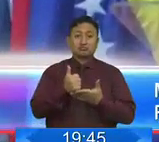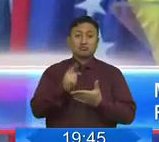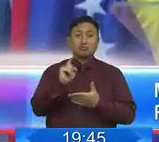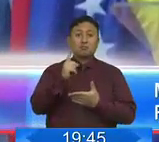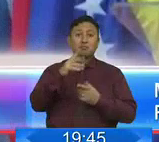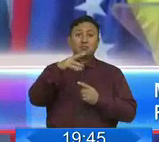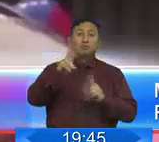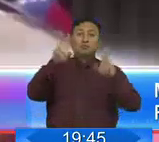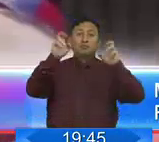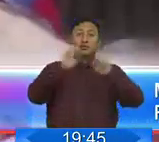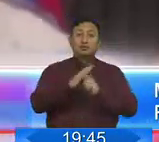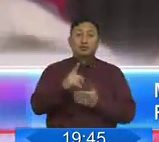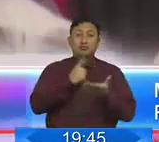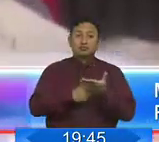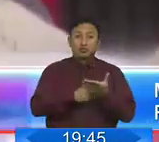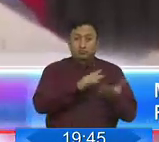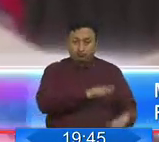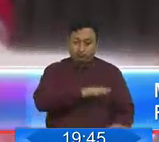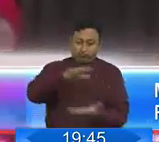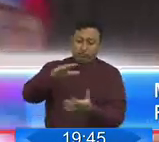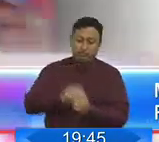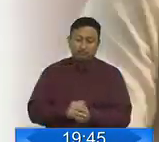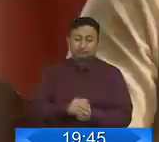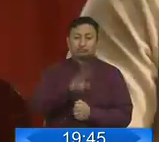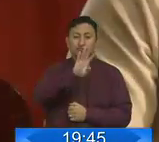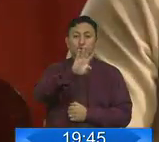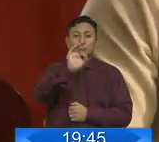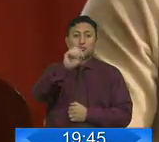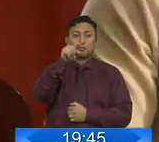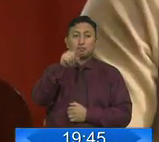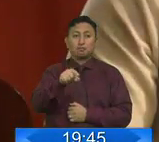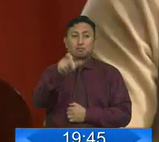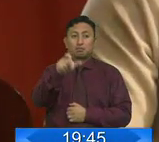tema de debate. Además, 40.000